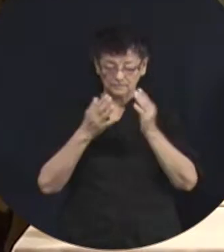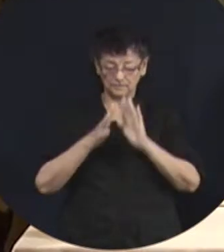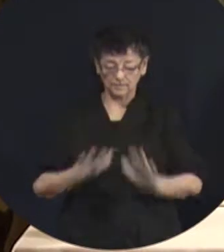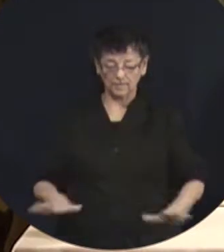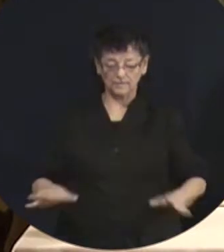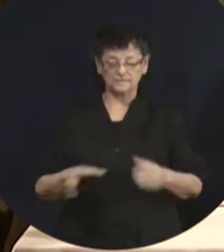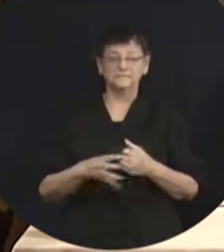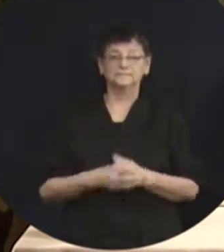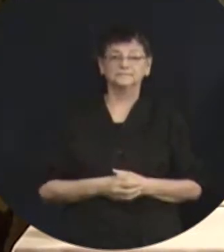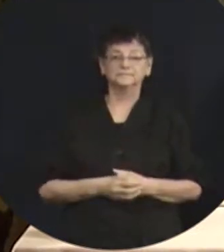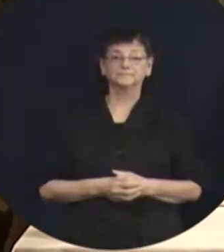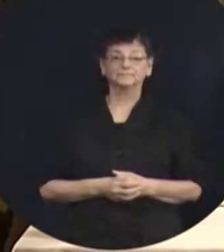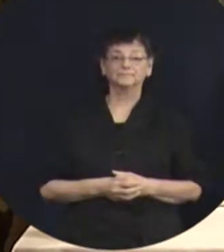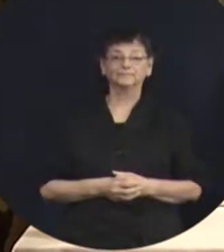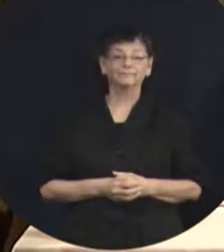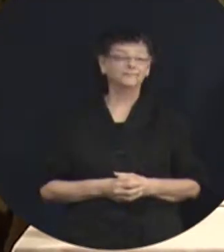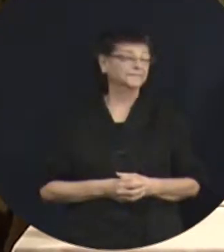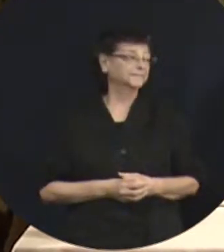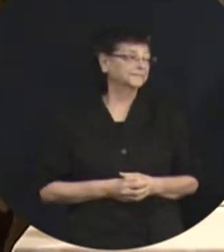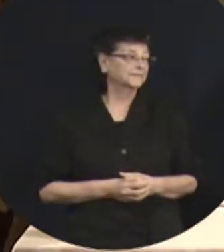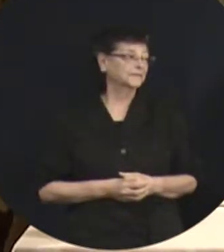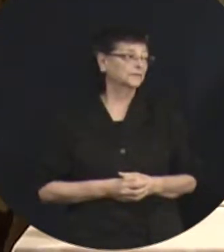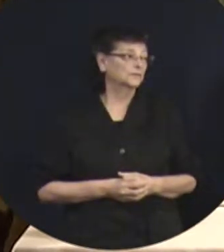la paz.